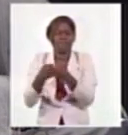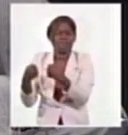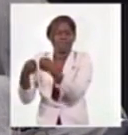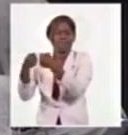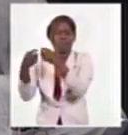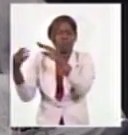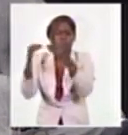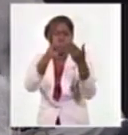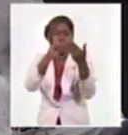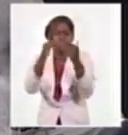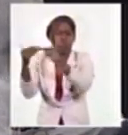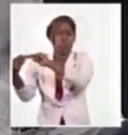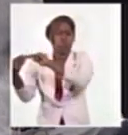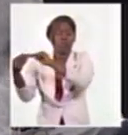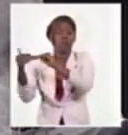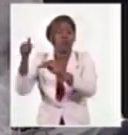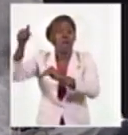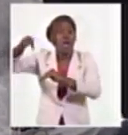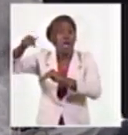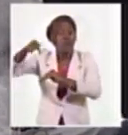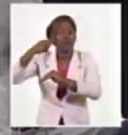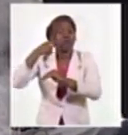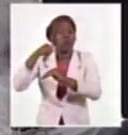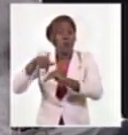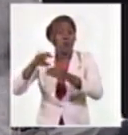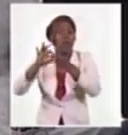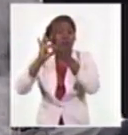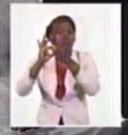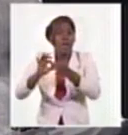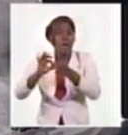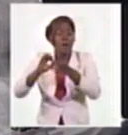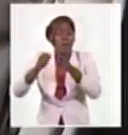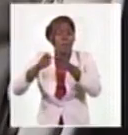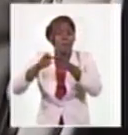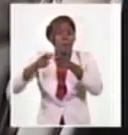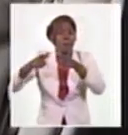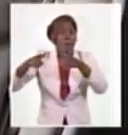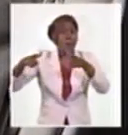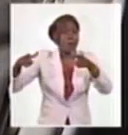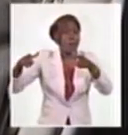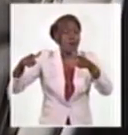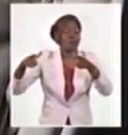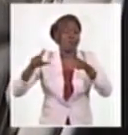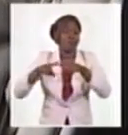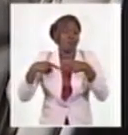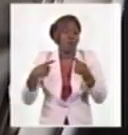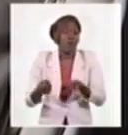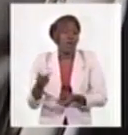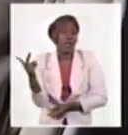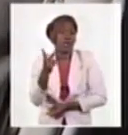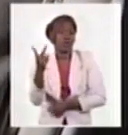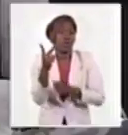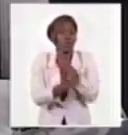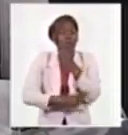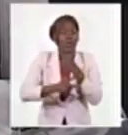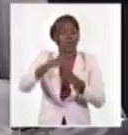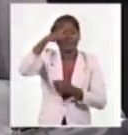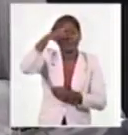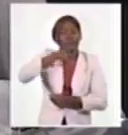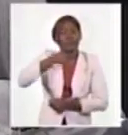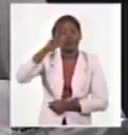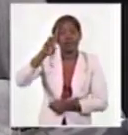Se ha estado acelerando el conflicto en los Balcanes entre Serbia y Kosovo,